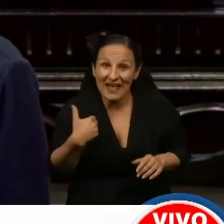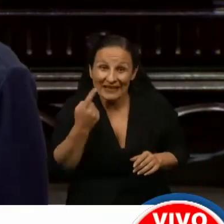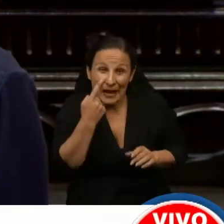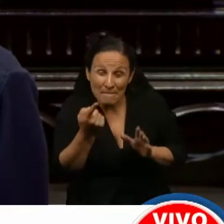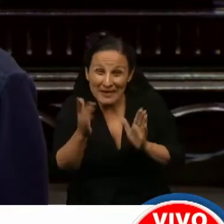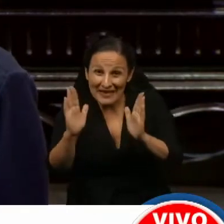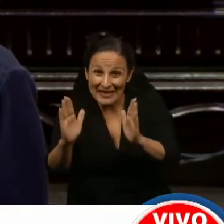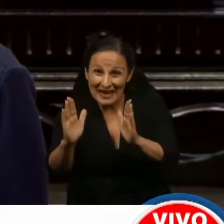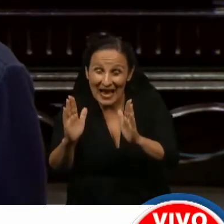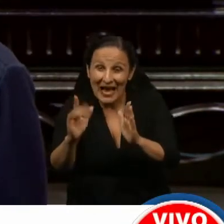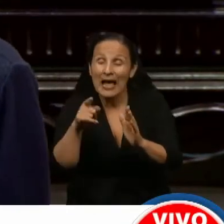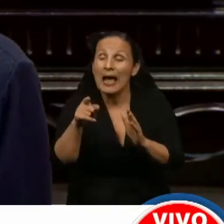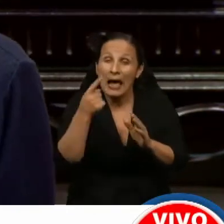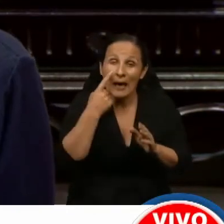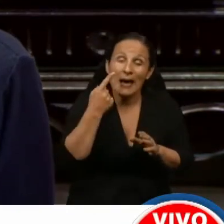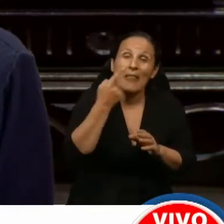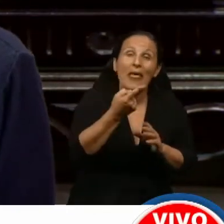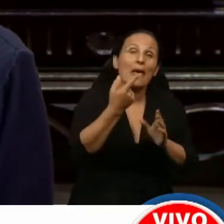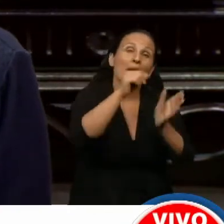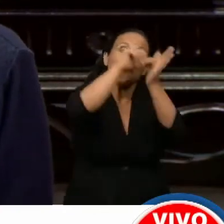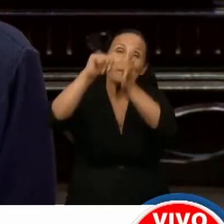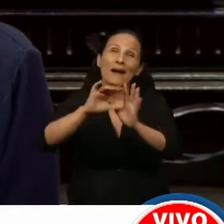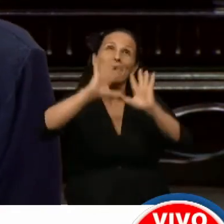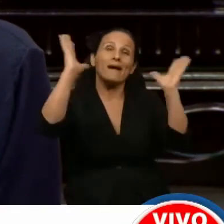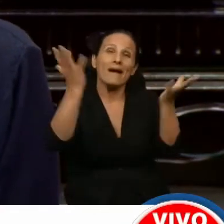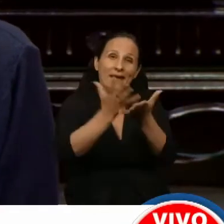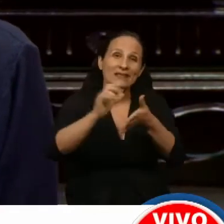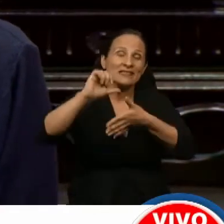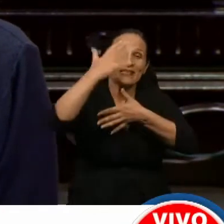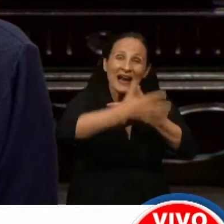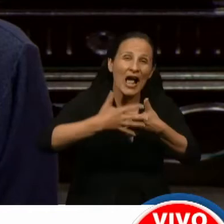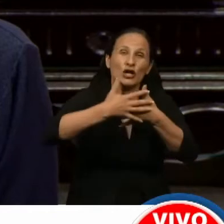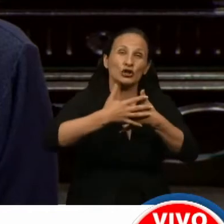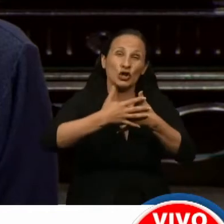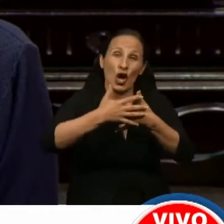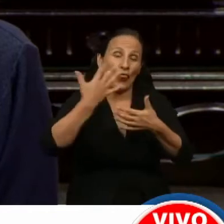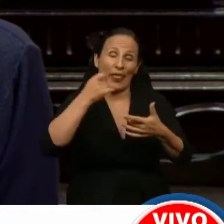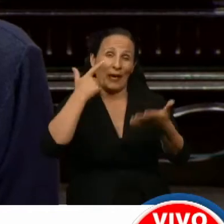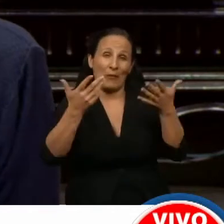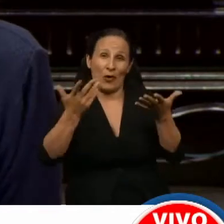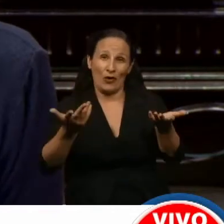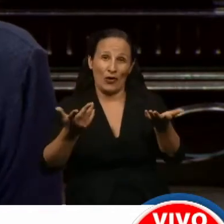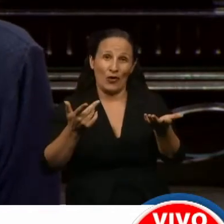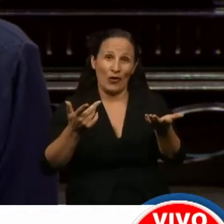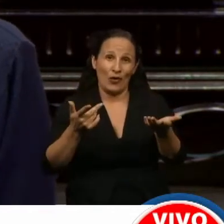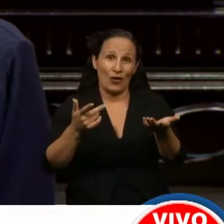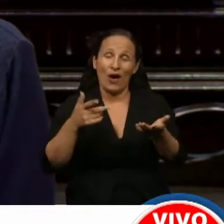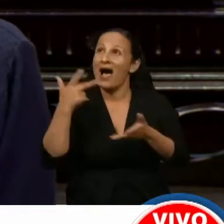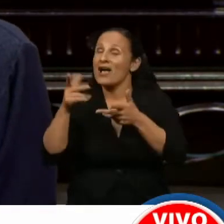sin ver los números económicos y las caídas globales y las caídas de la región, es un acto